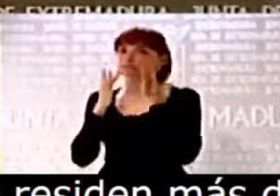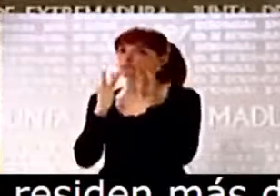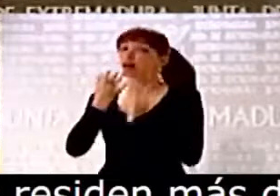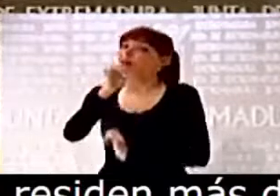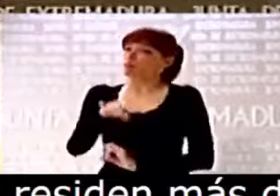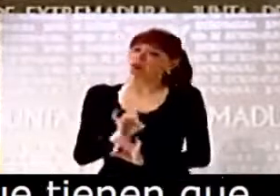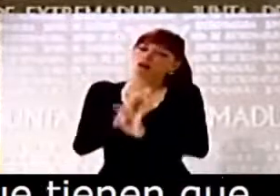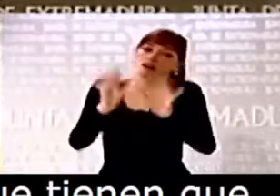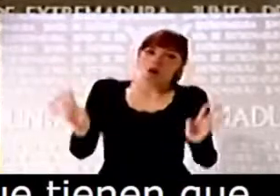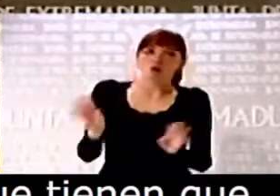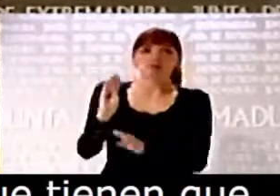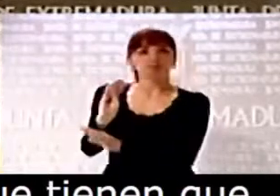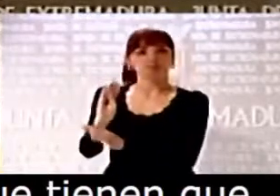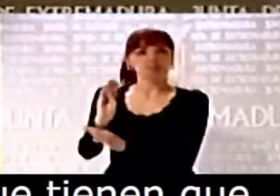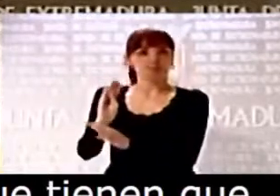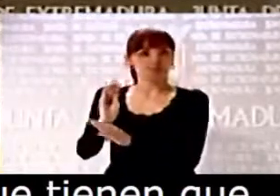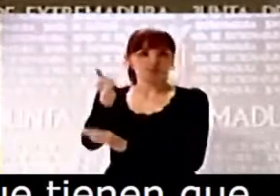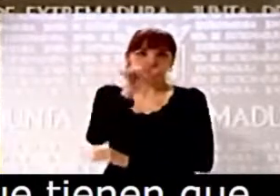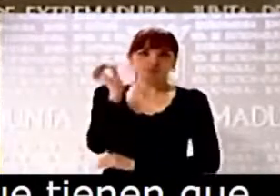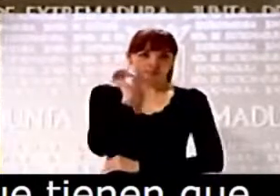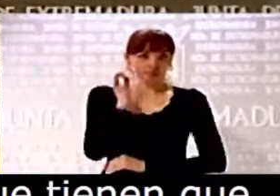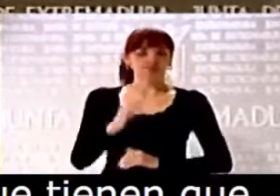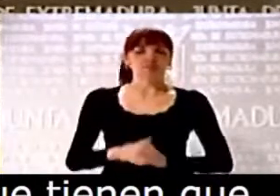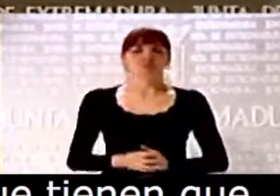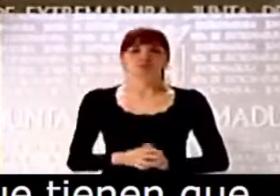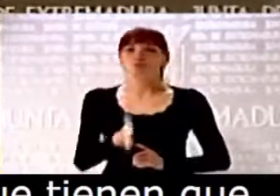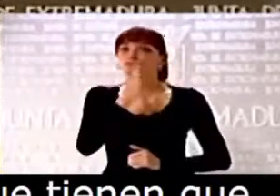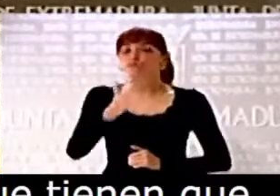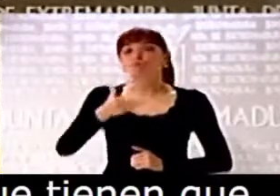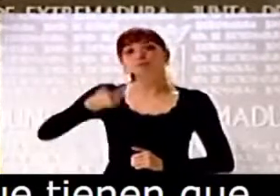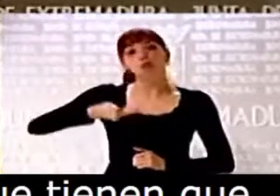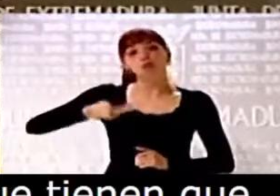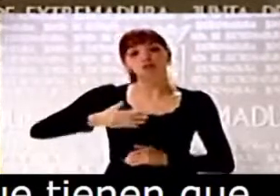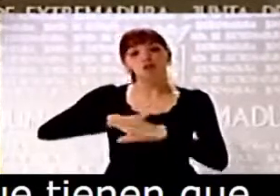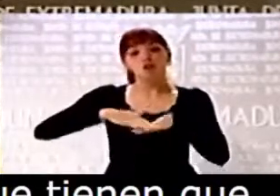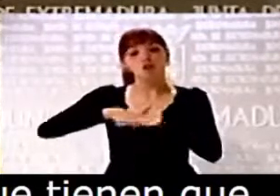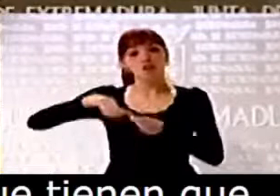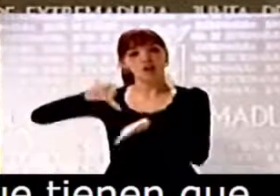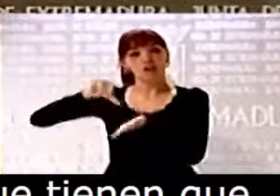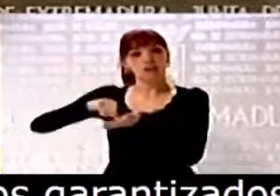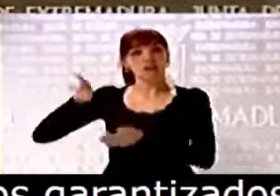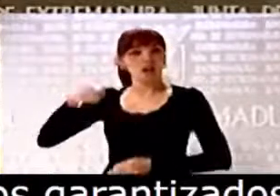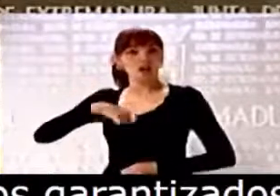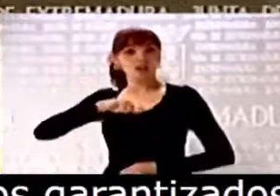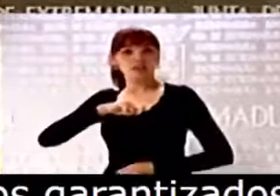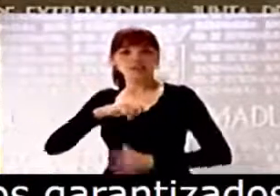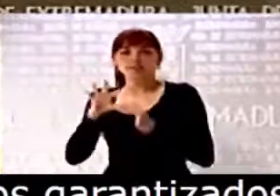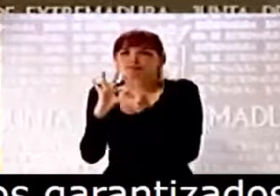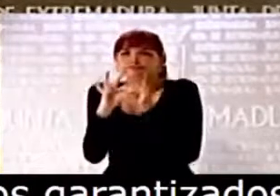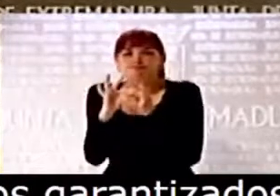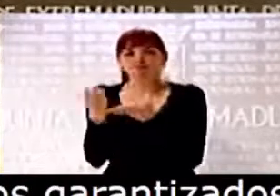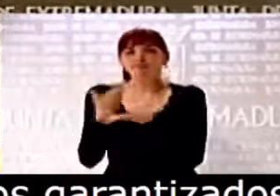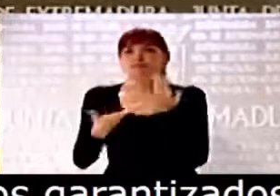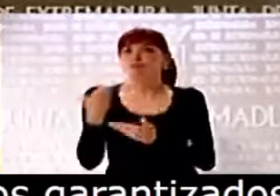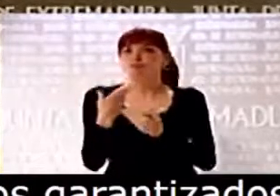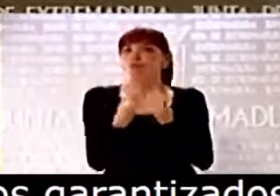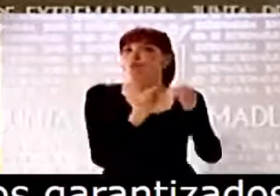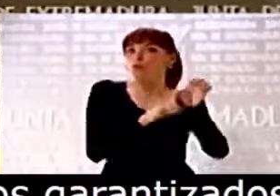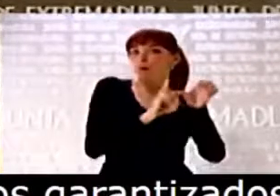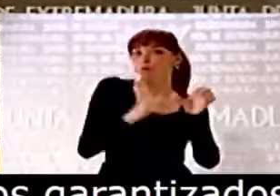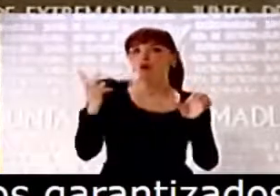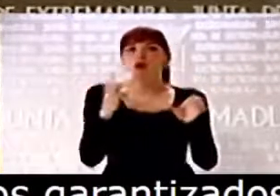ser cuidados y cuidadas. Por eso es tan importante que desde el Gobierno central, en estrecha colaboración con la